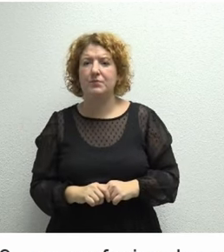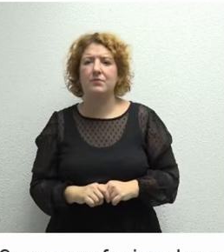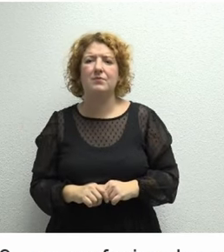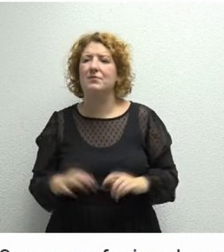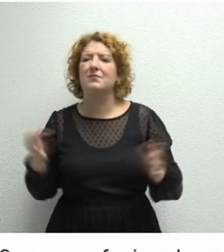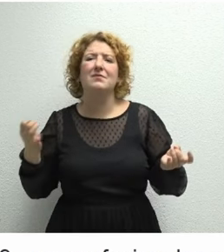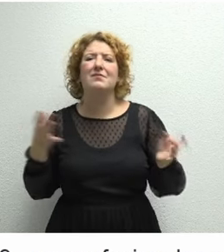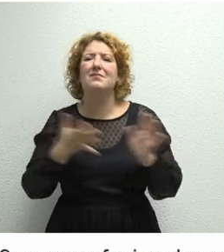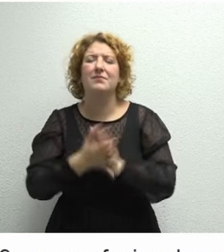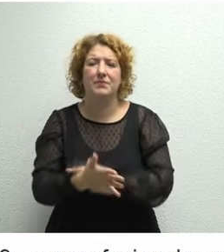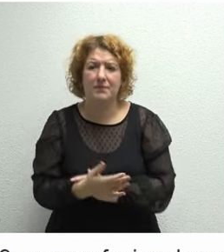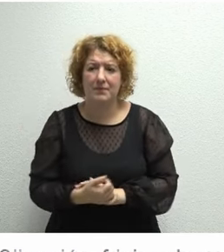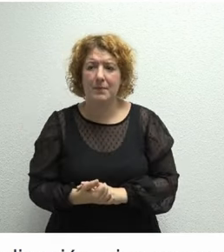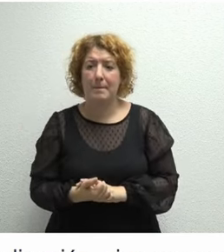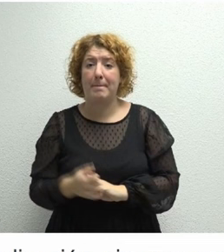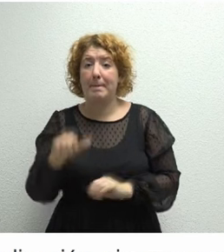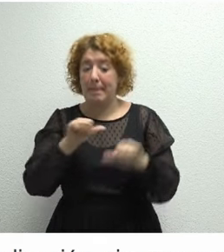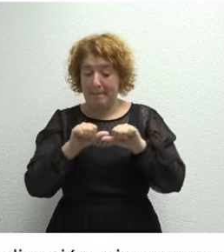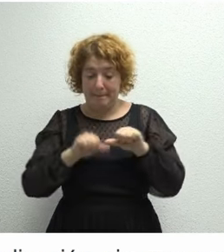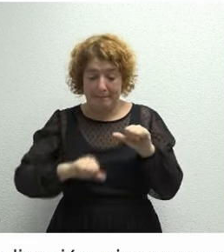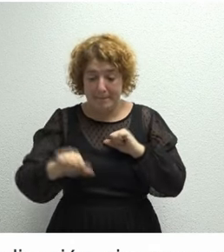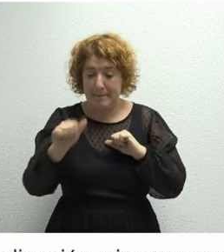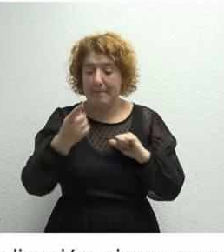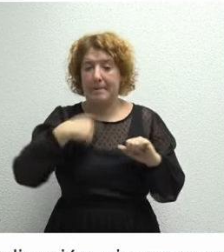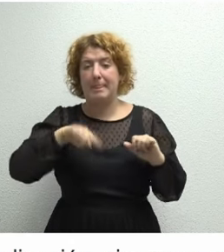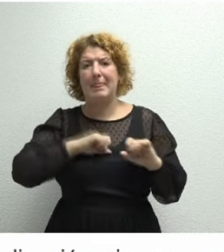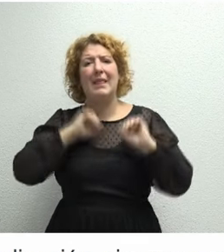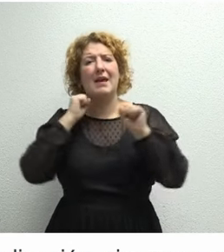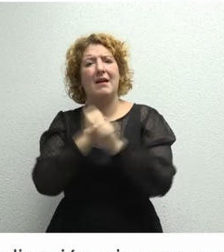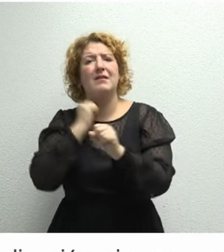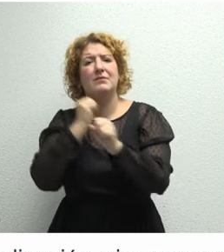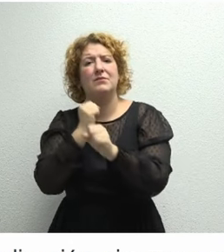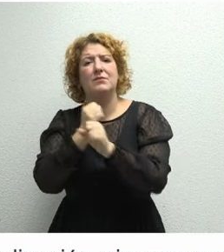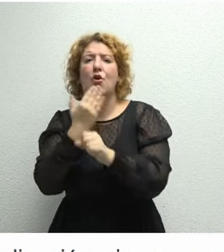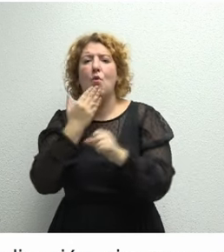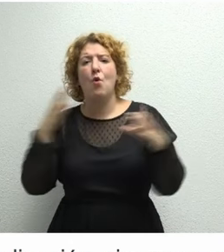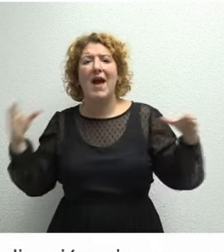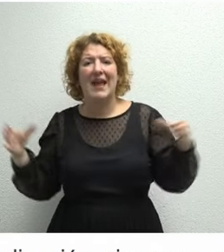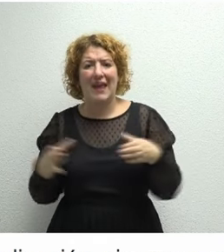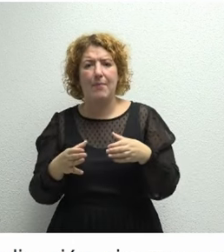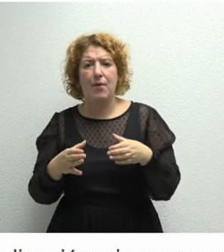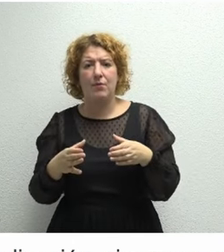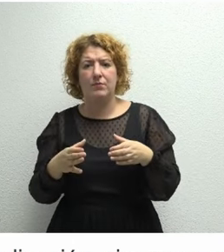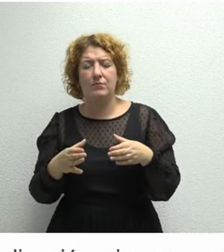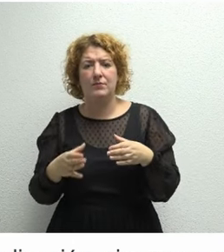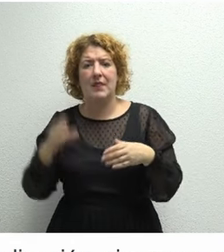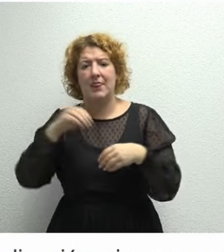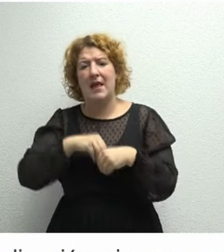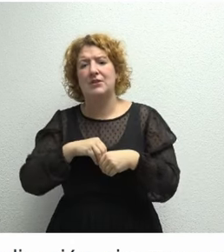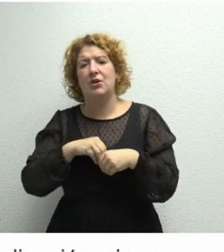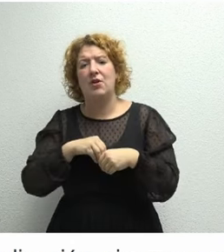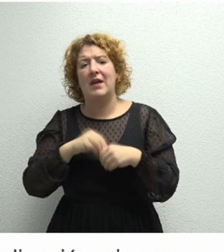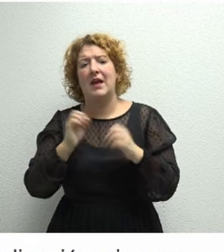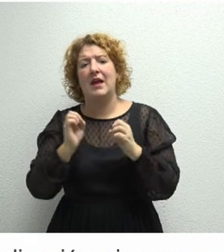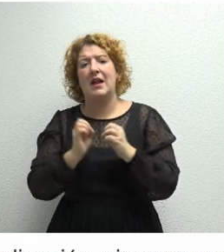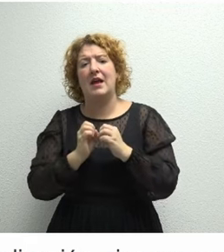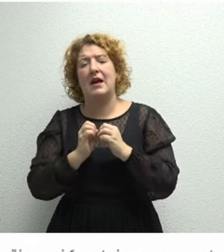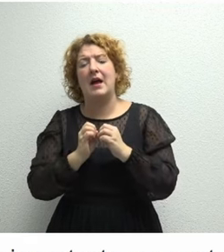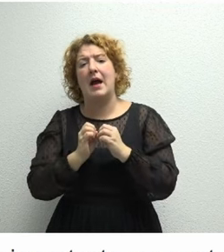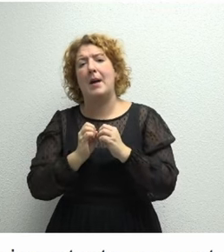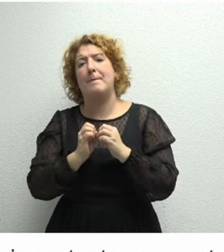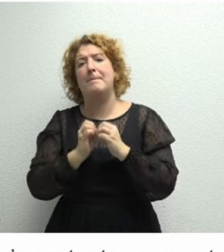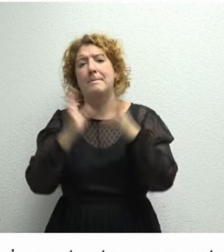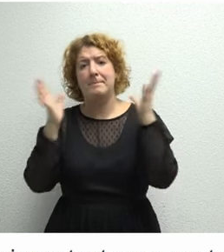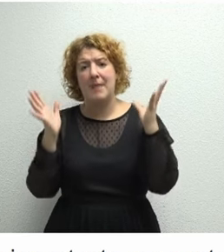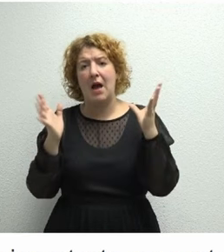eh que partir de ahora además de seguir trabajando como equipo y dentro de la palma y con las aquellas acciones